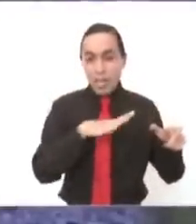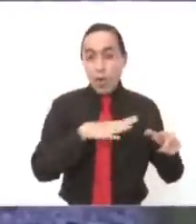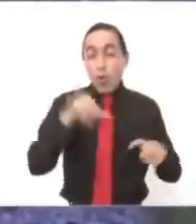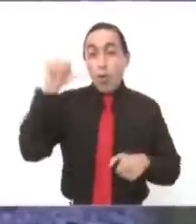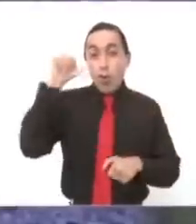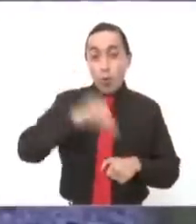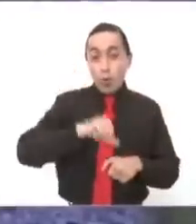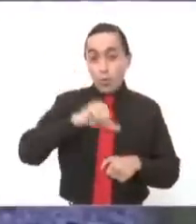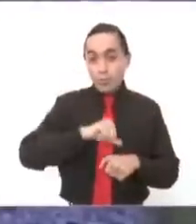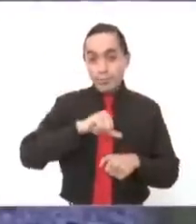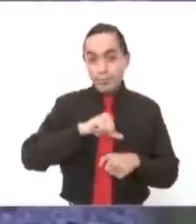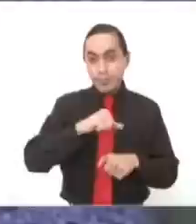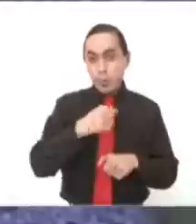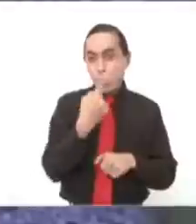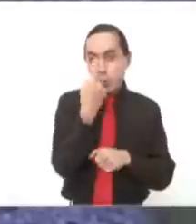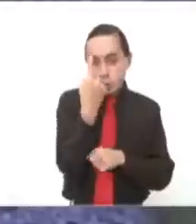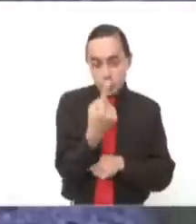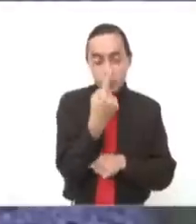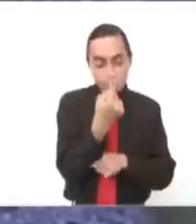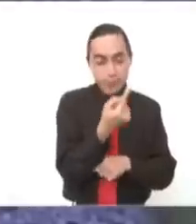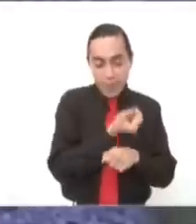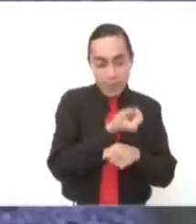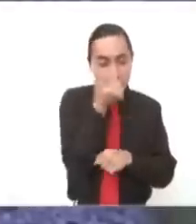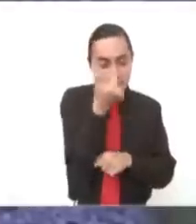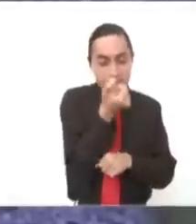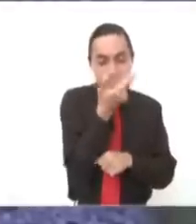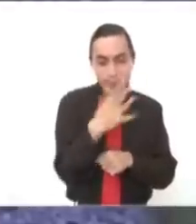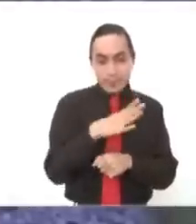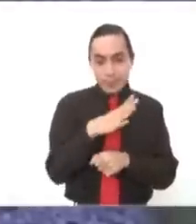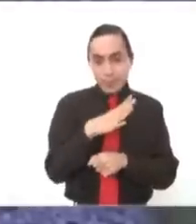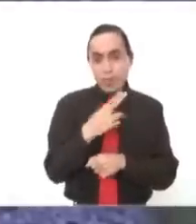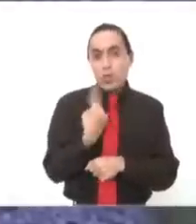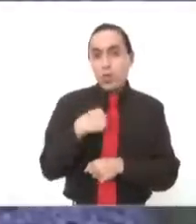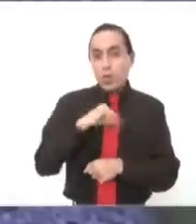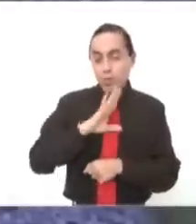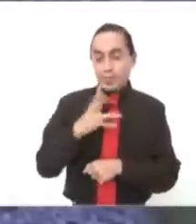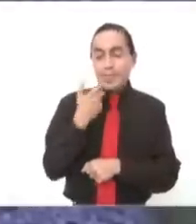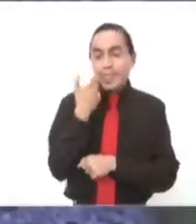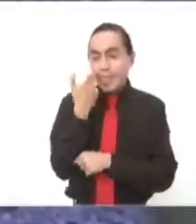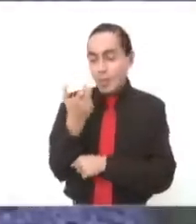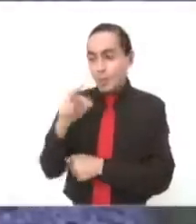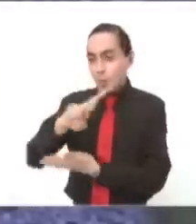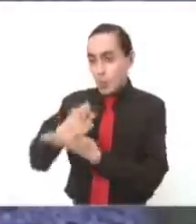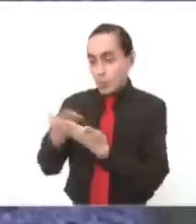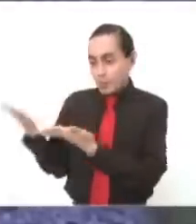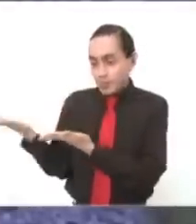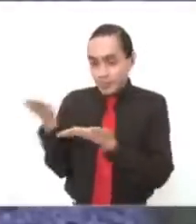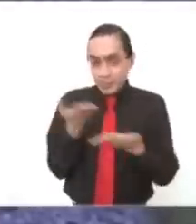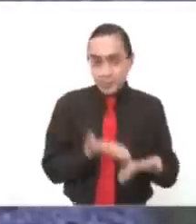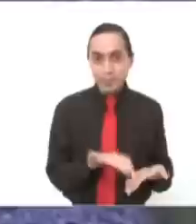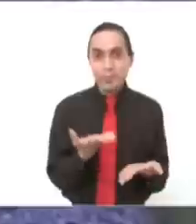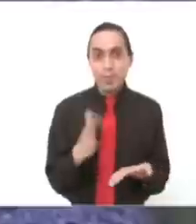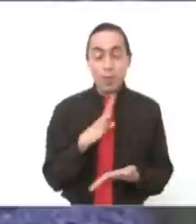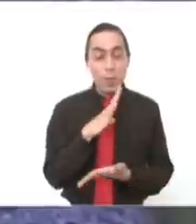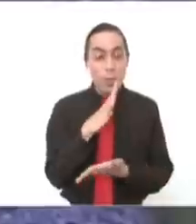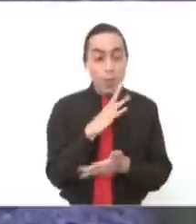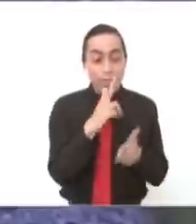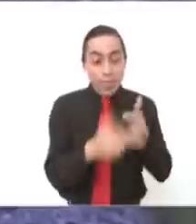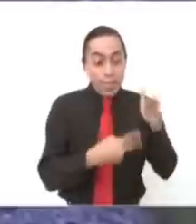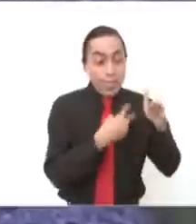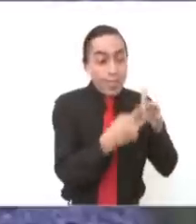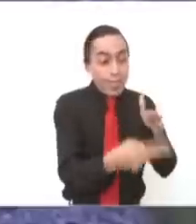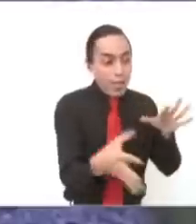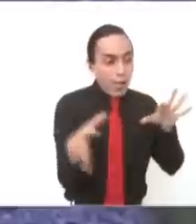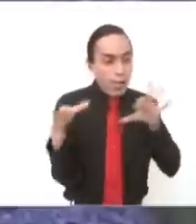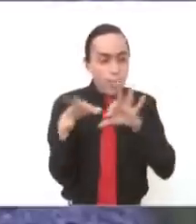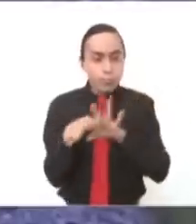ellos y aquí estamos ansiosos por recibirlo. El tren ligero se conecta con el metro